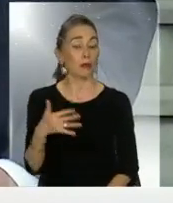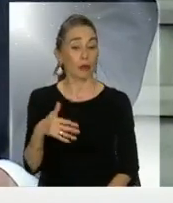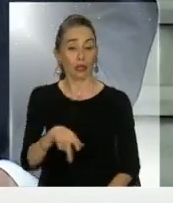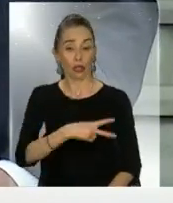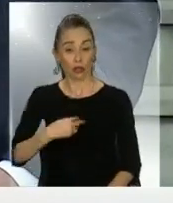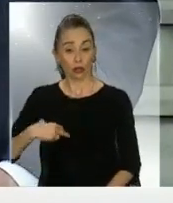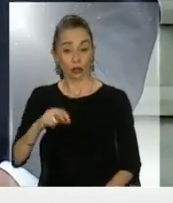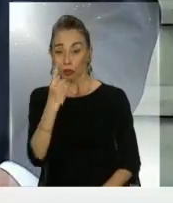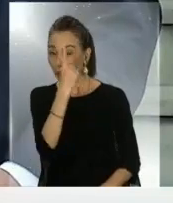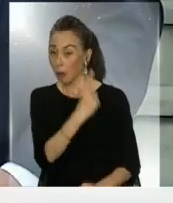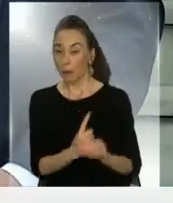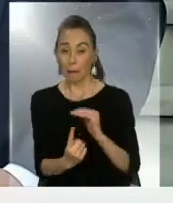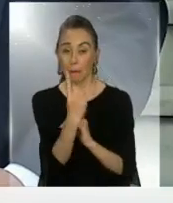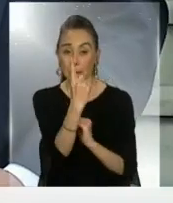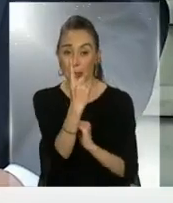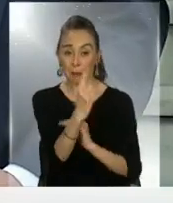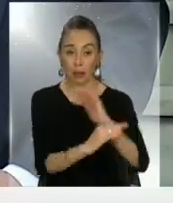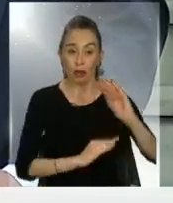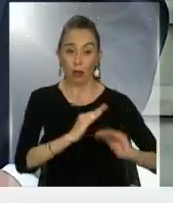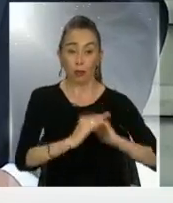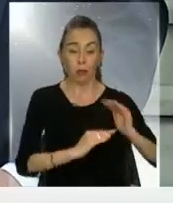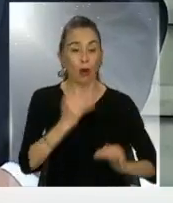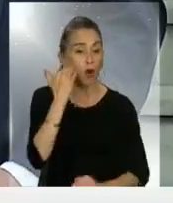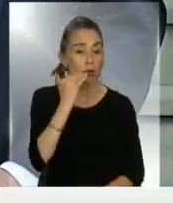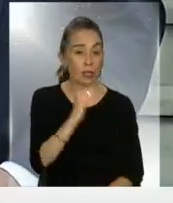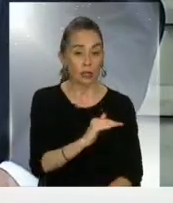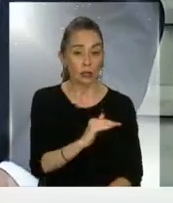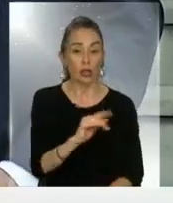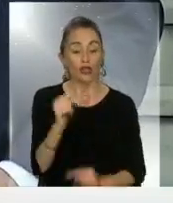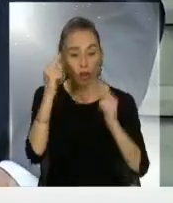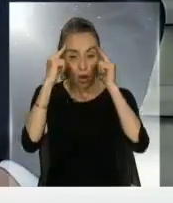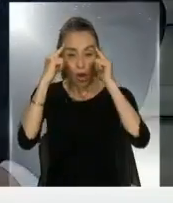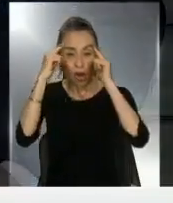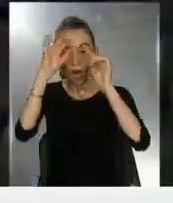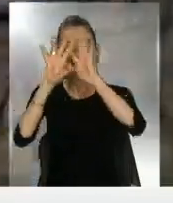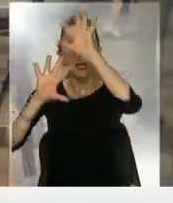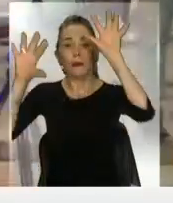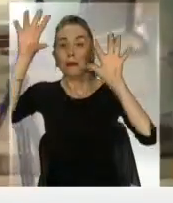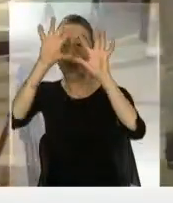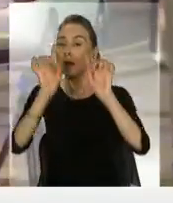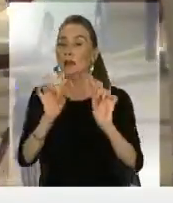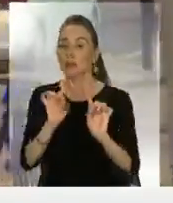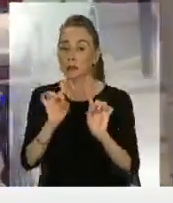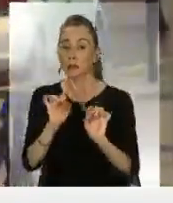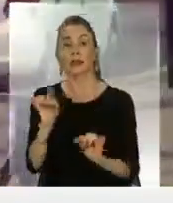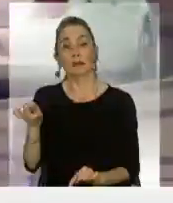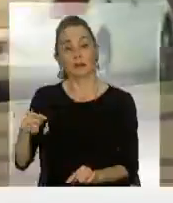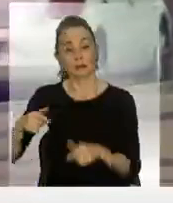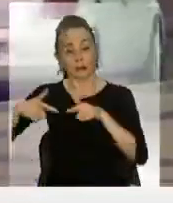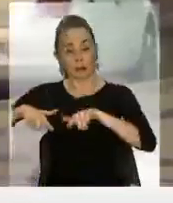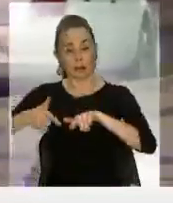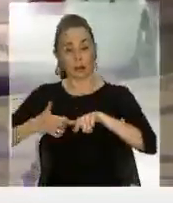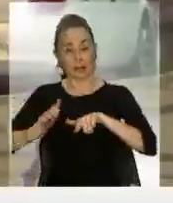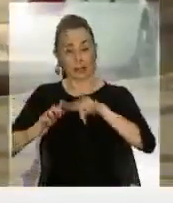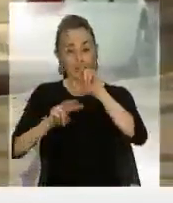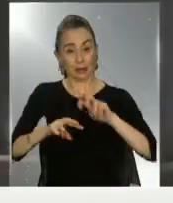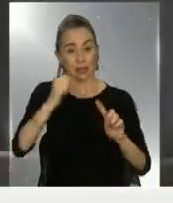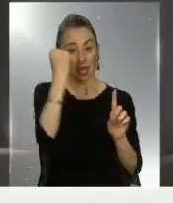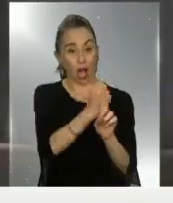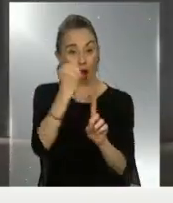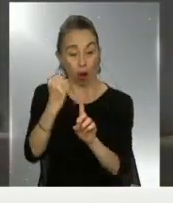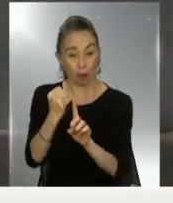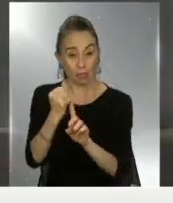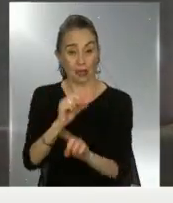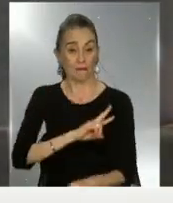que pongamos por delante su protección y no especulemos de ninguna manera. Será la Brigada de Homicidios de Valparaíso quien realice